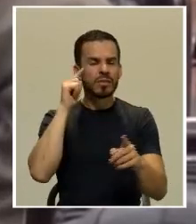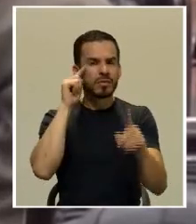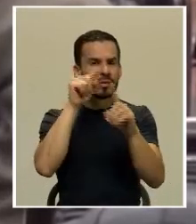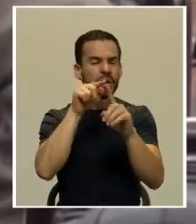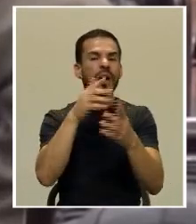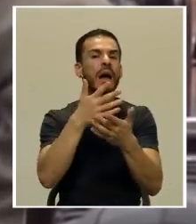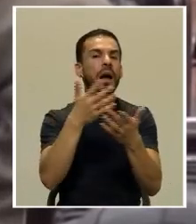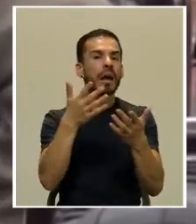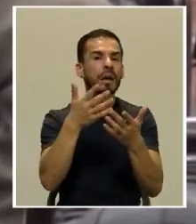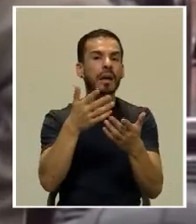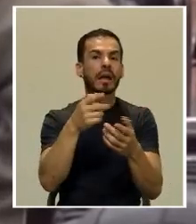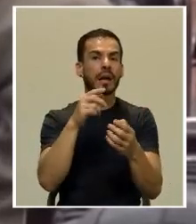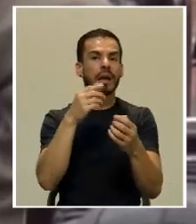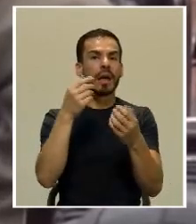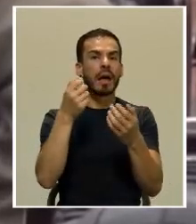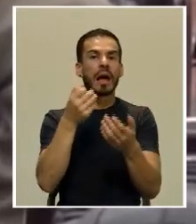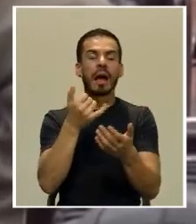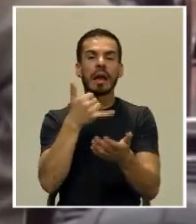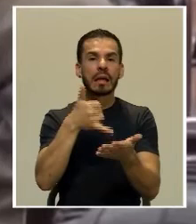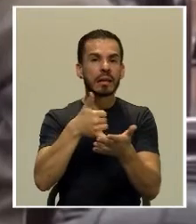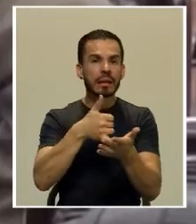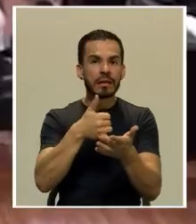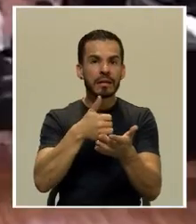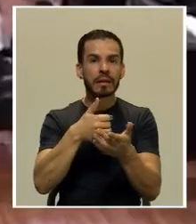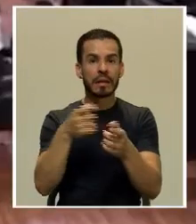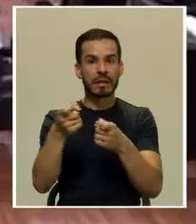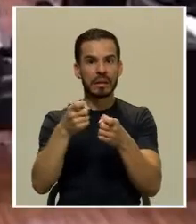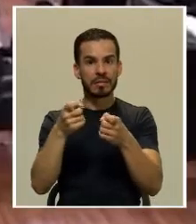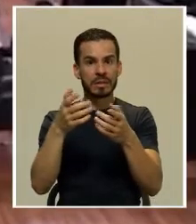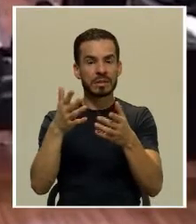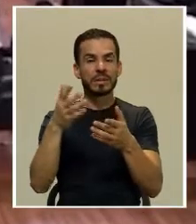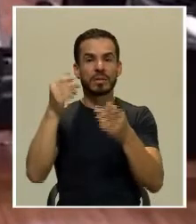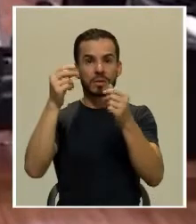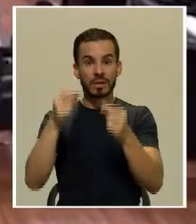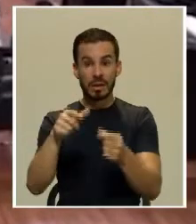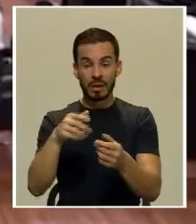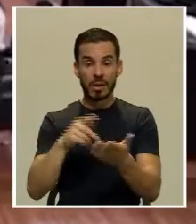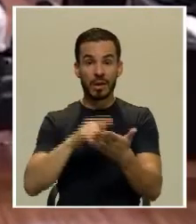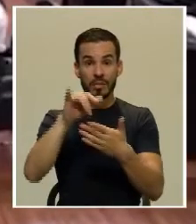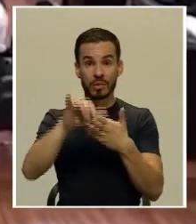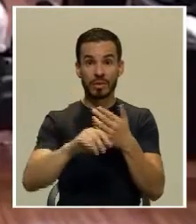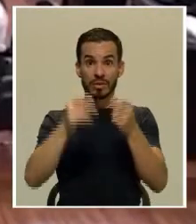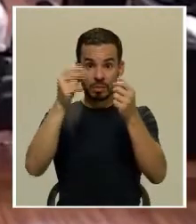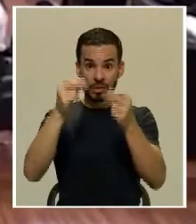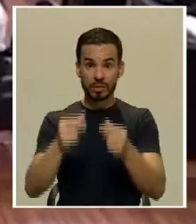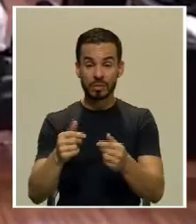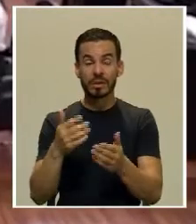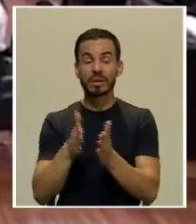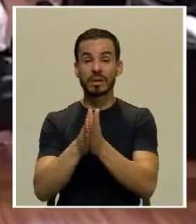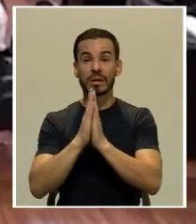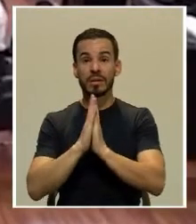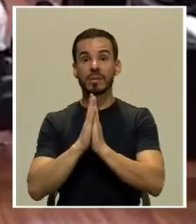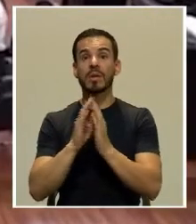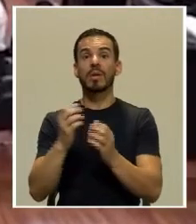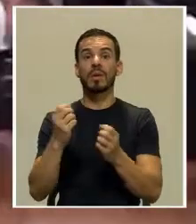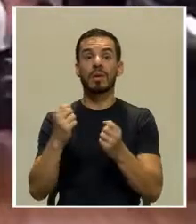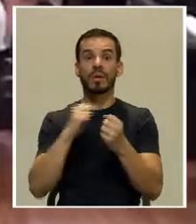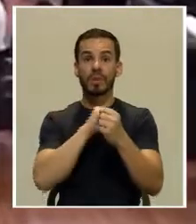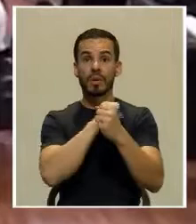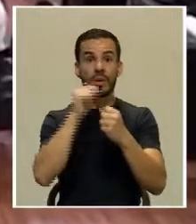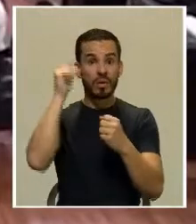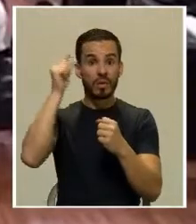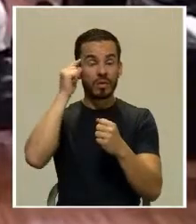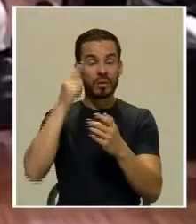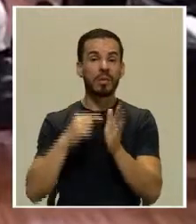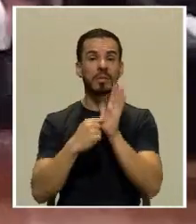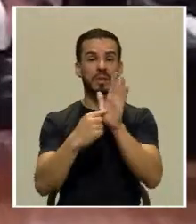falencias de la administración tributaria? El proyecto del presupuesto extraordinario que está solicitando el Poder Ejecutivo al